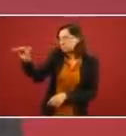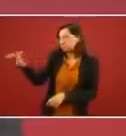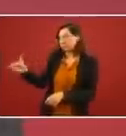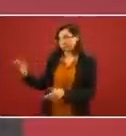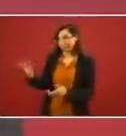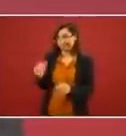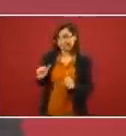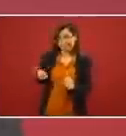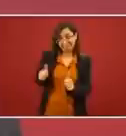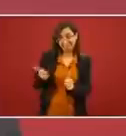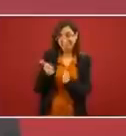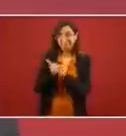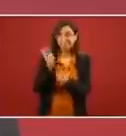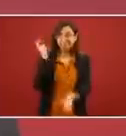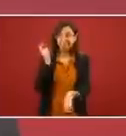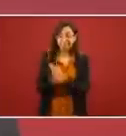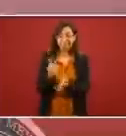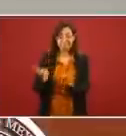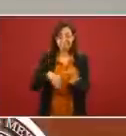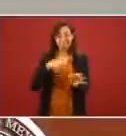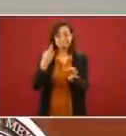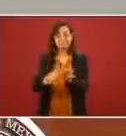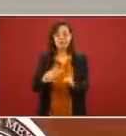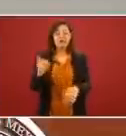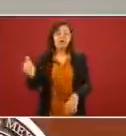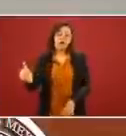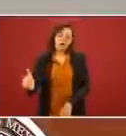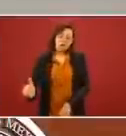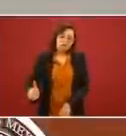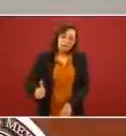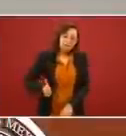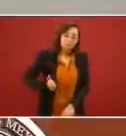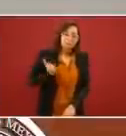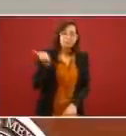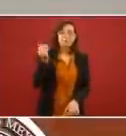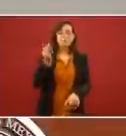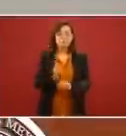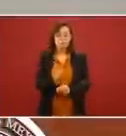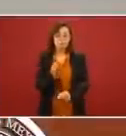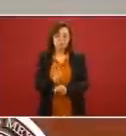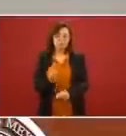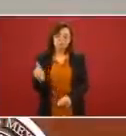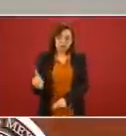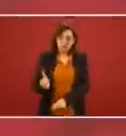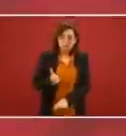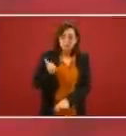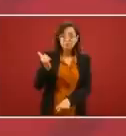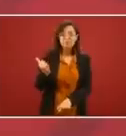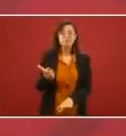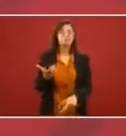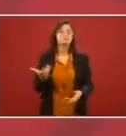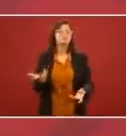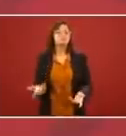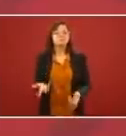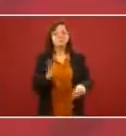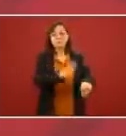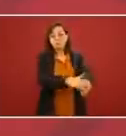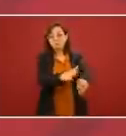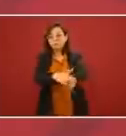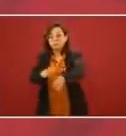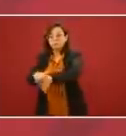para llamar, convocar a quienes tienen